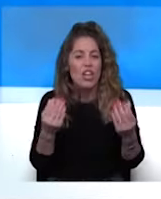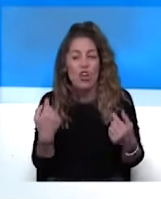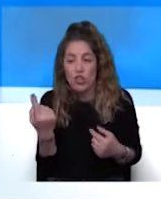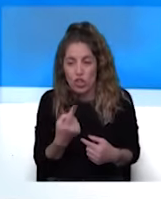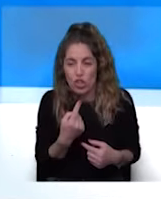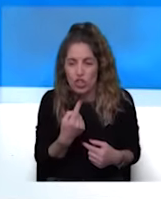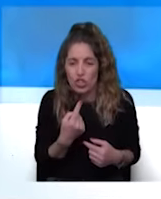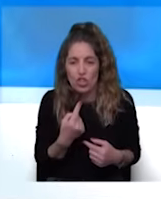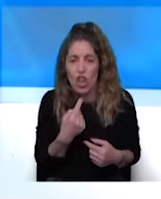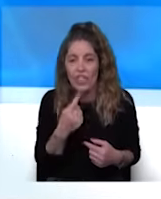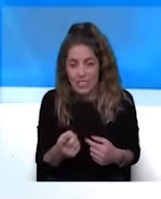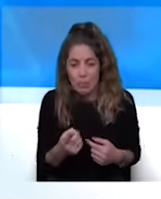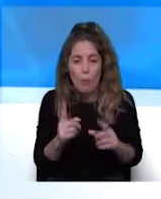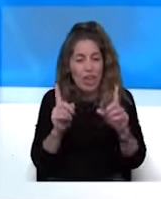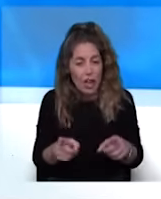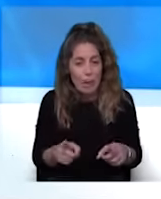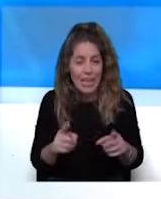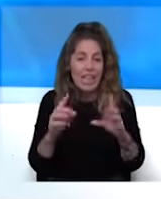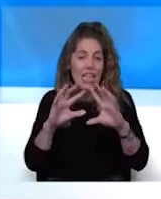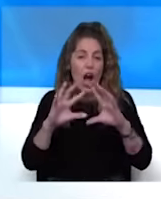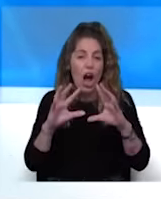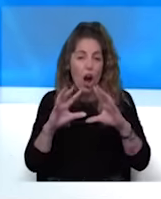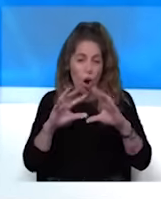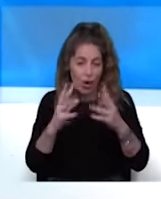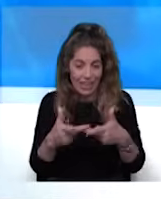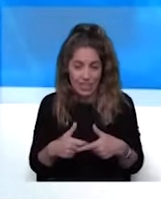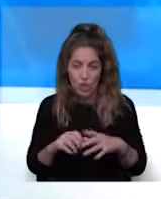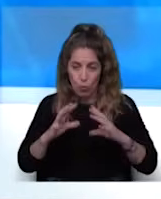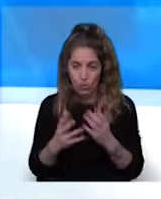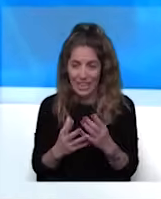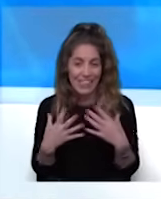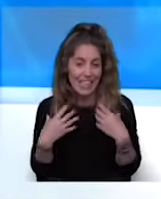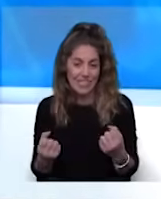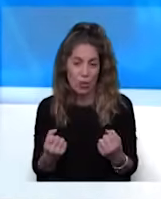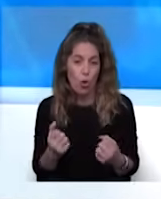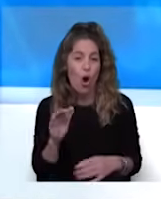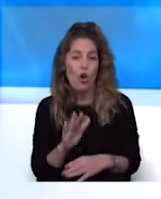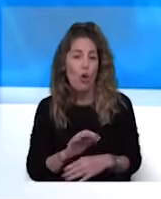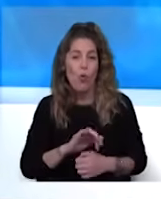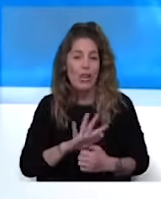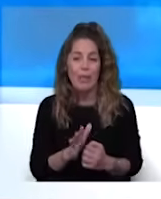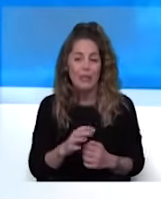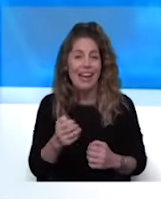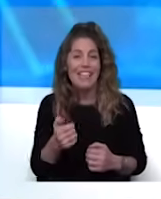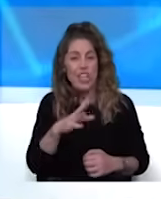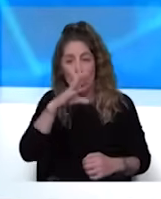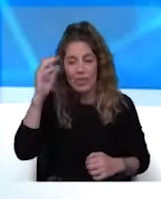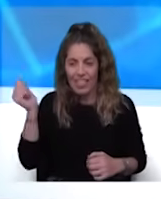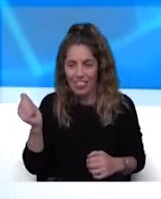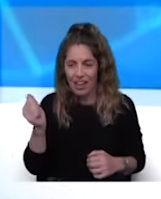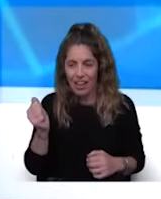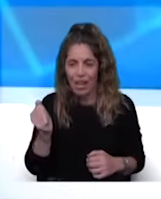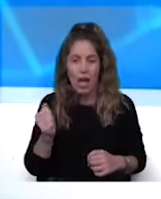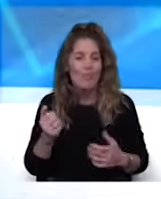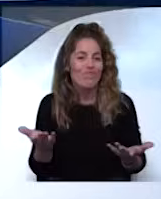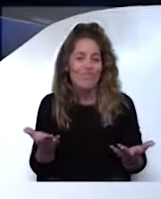nosotros pero también lo cataloga la Organización Mundial de la Salud como una pandemia que yo le pongo casi olvidada no y es